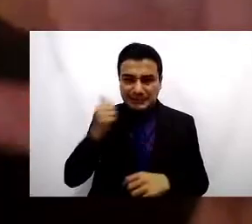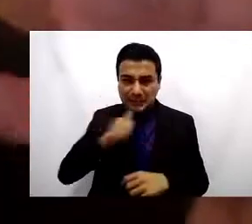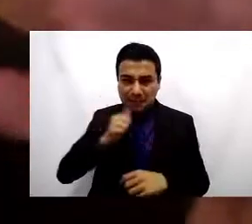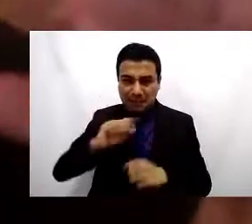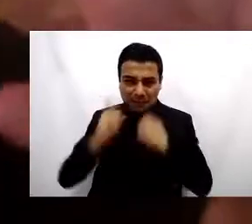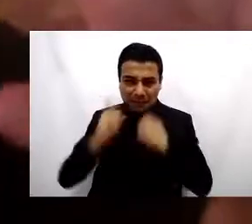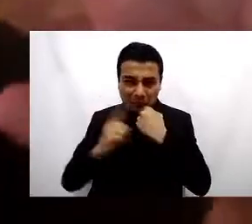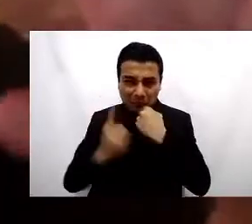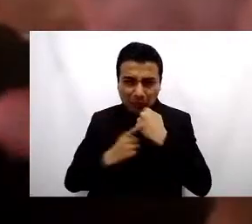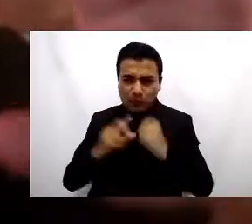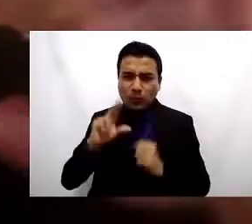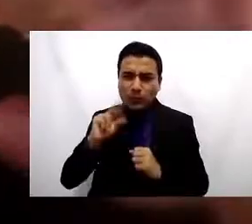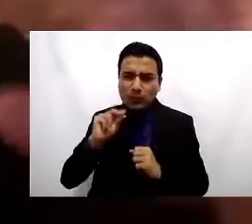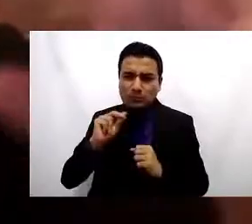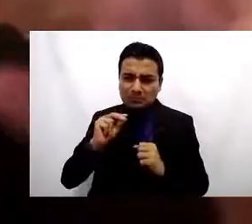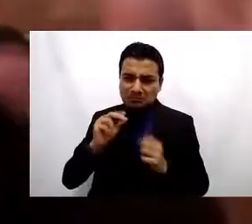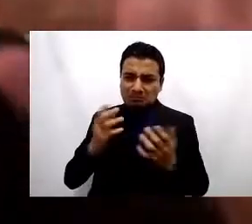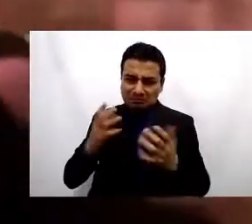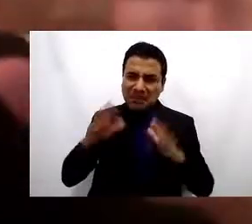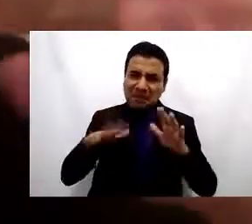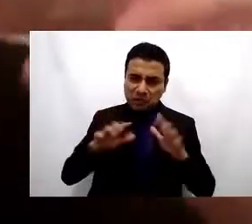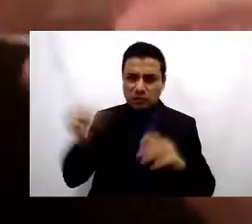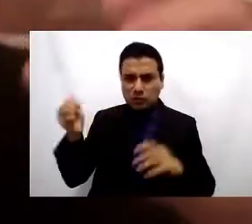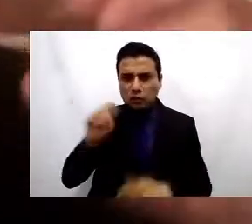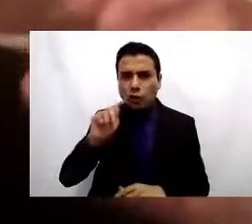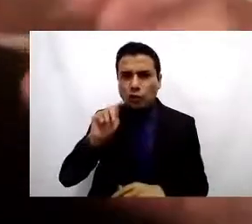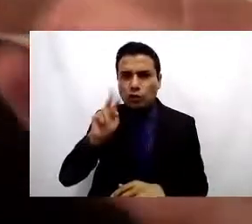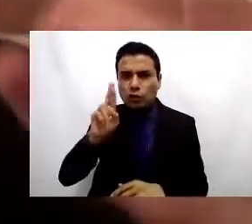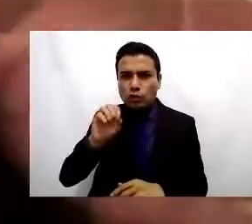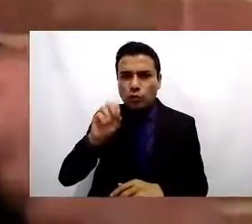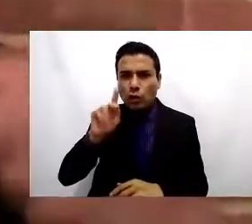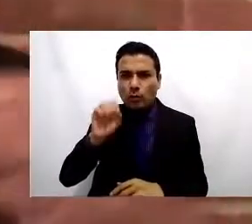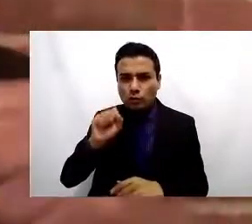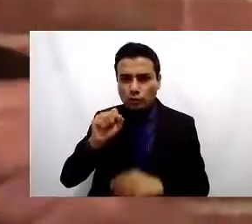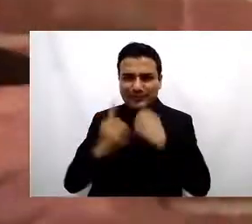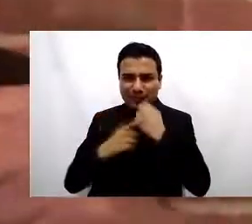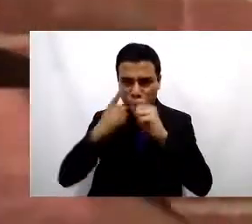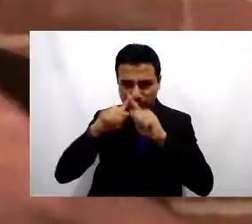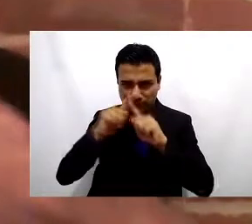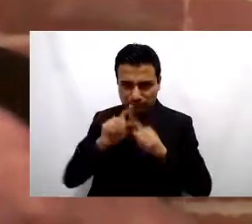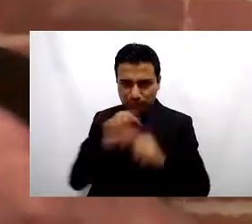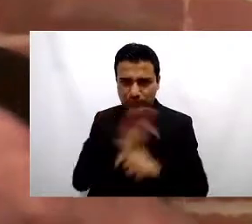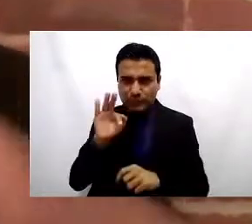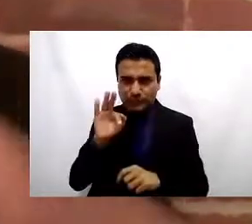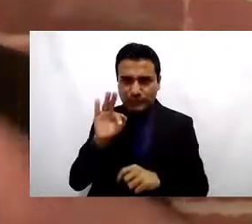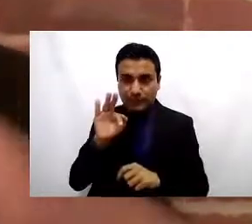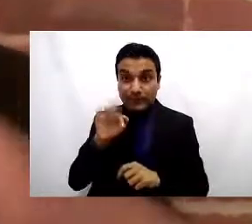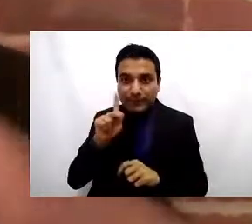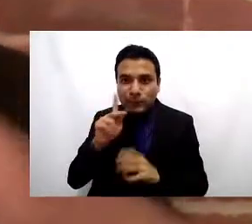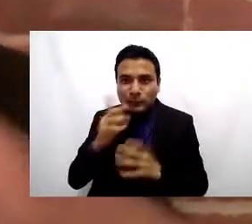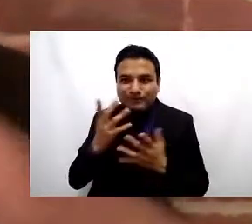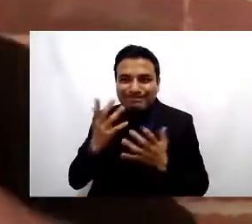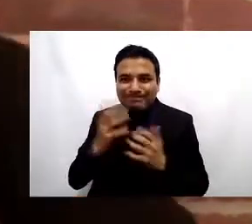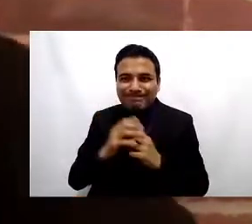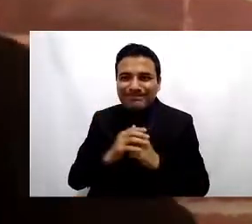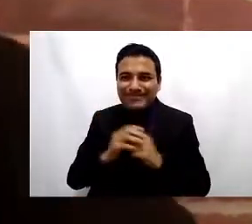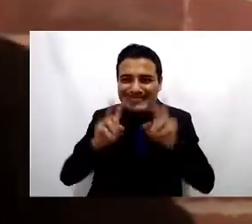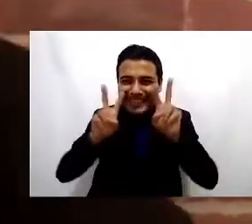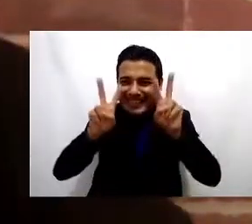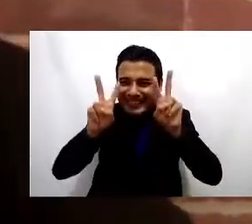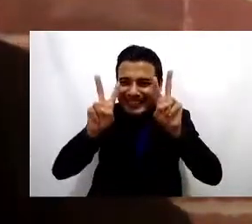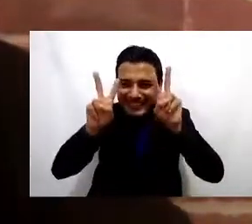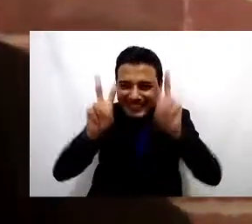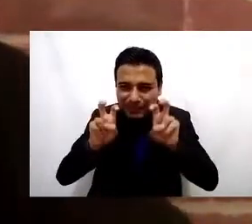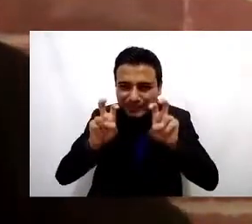a veces en otros tropos significantes, atrapar algo y proponérselo